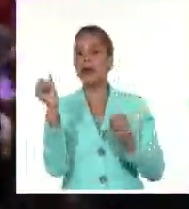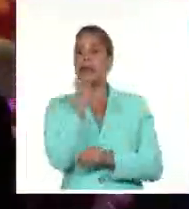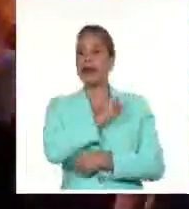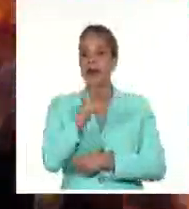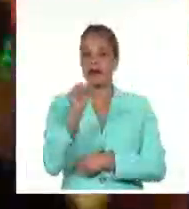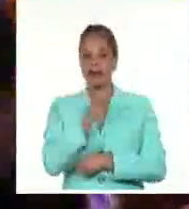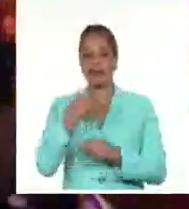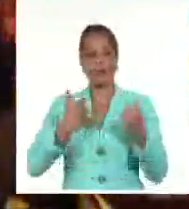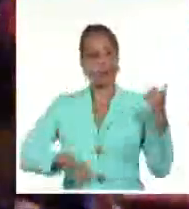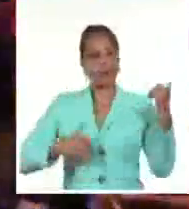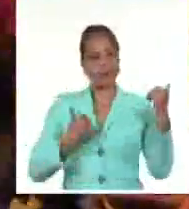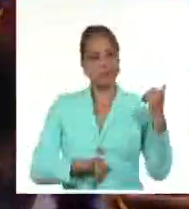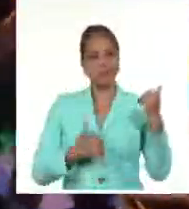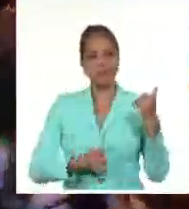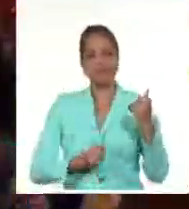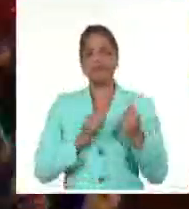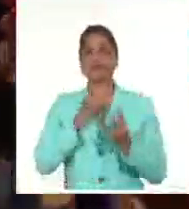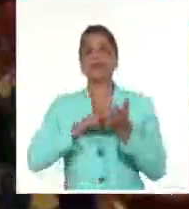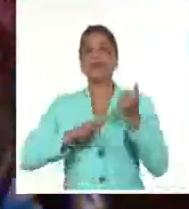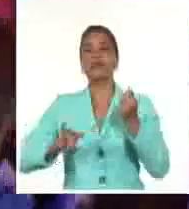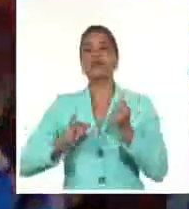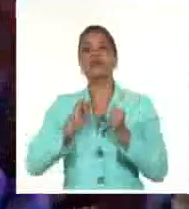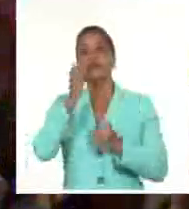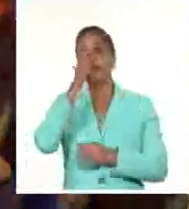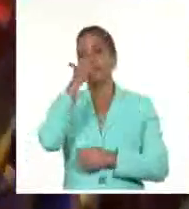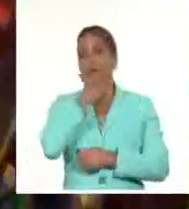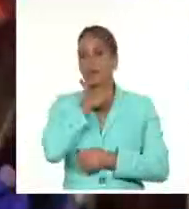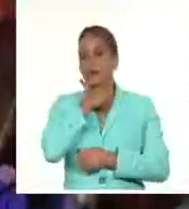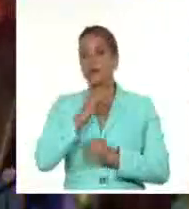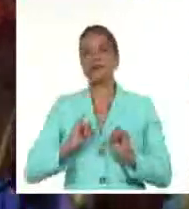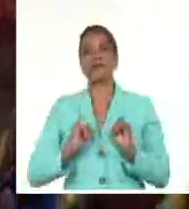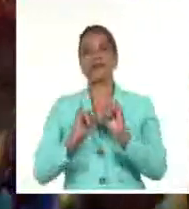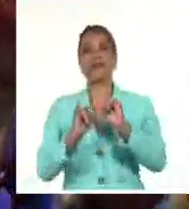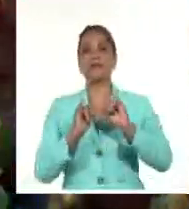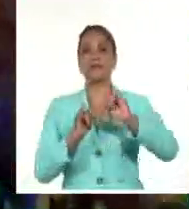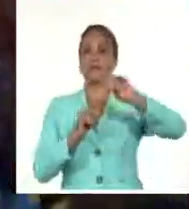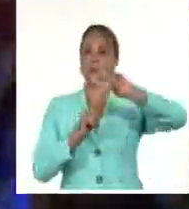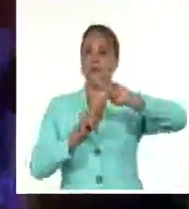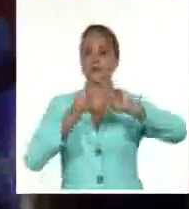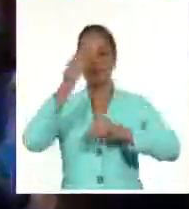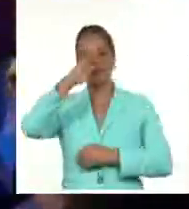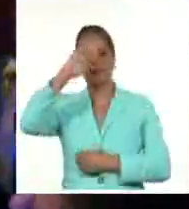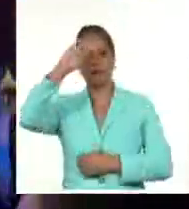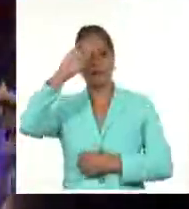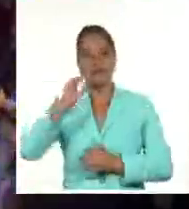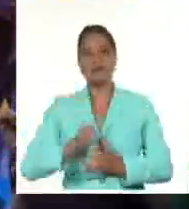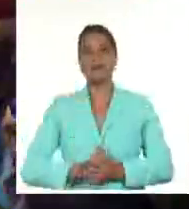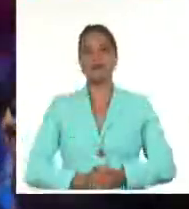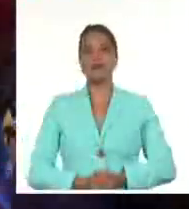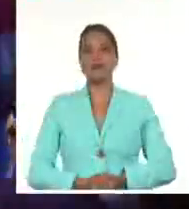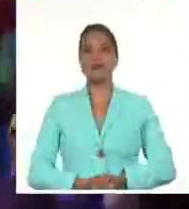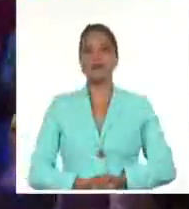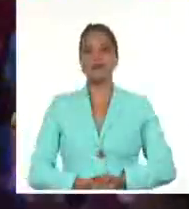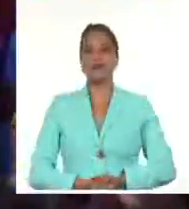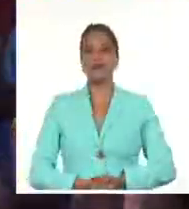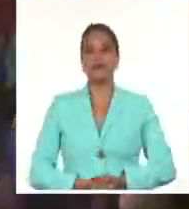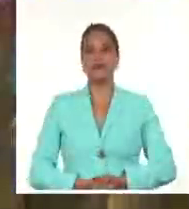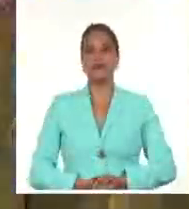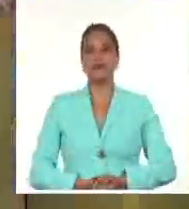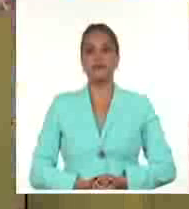autor desde ciego de ávila damián betanzos hernández sistema informativo de la televisión cubana